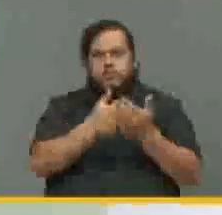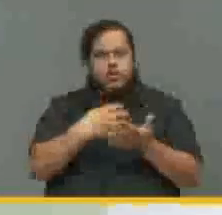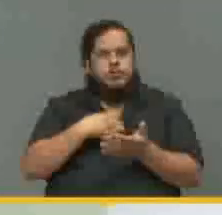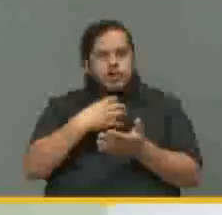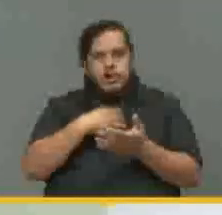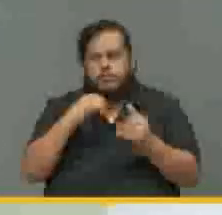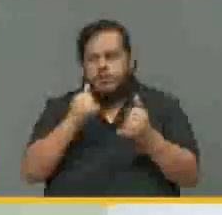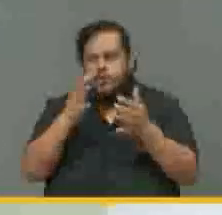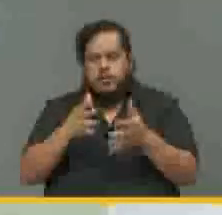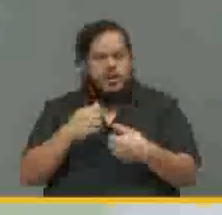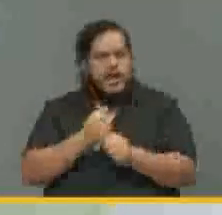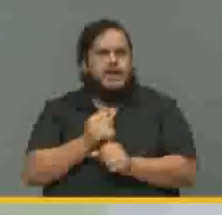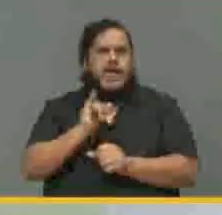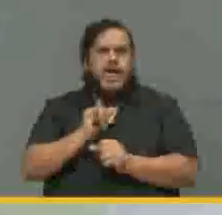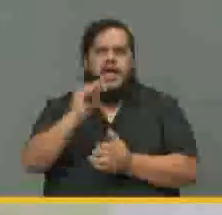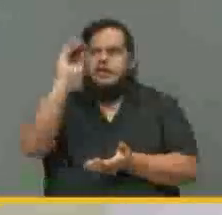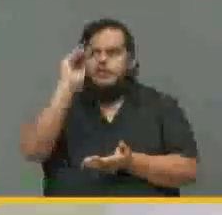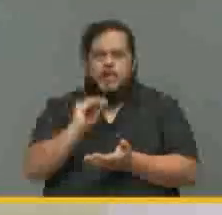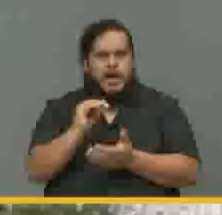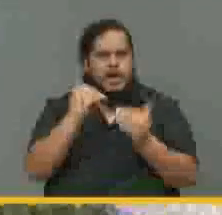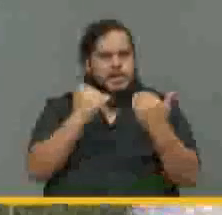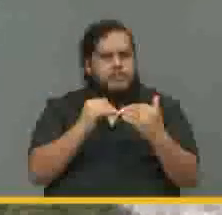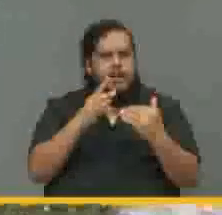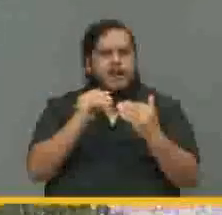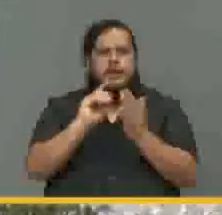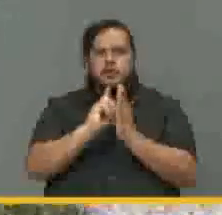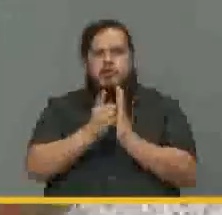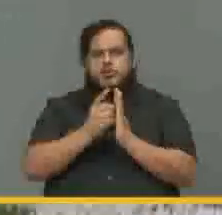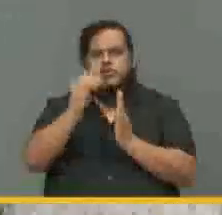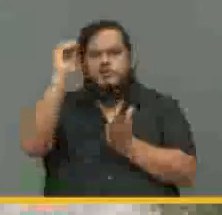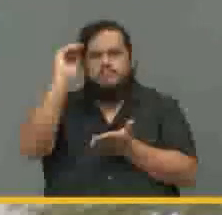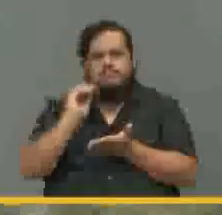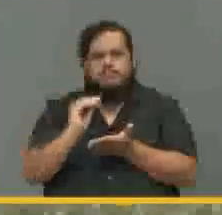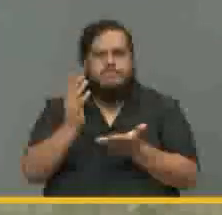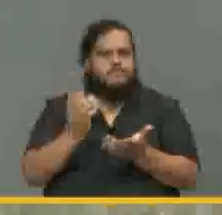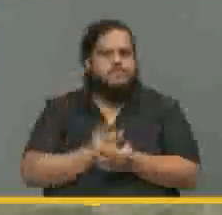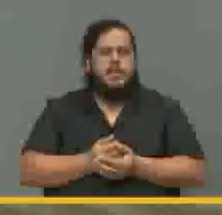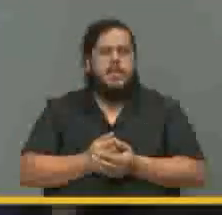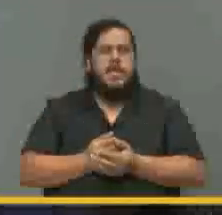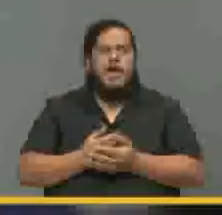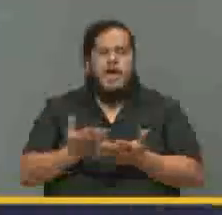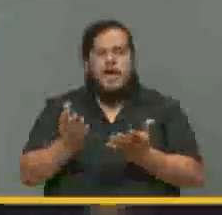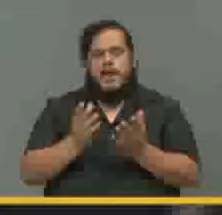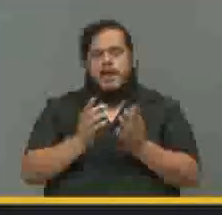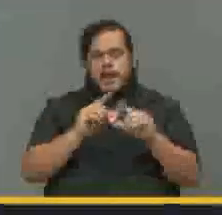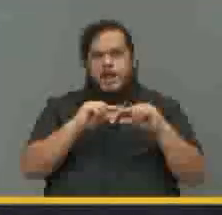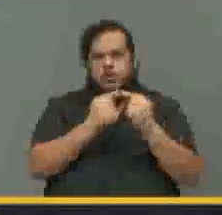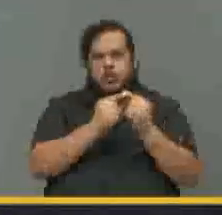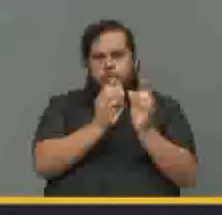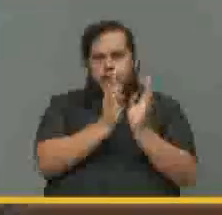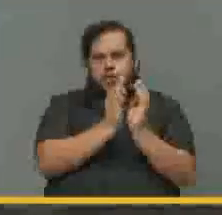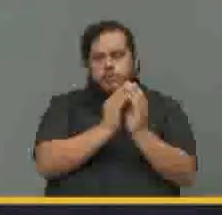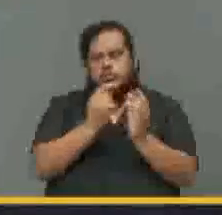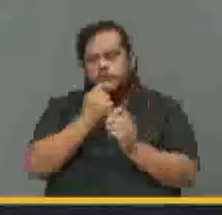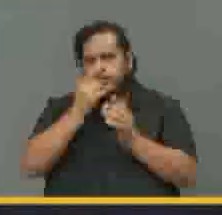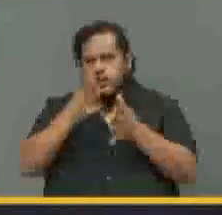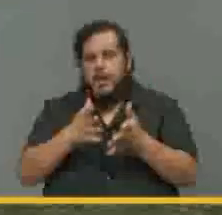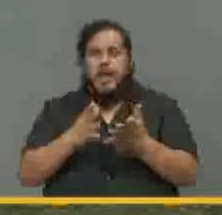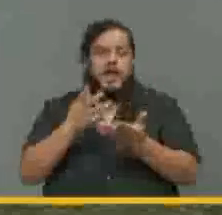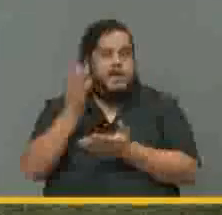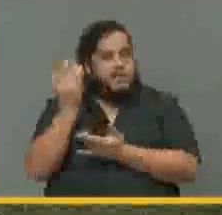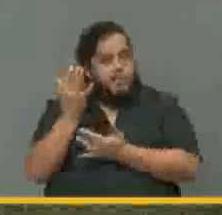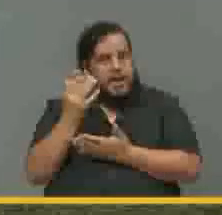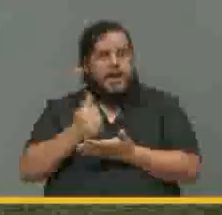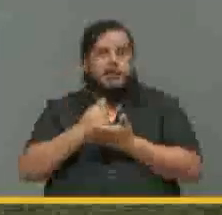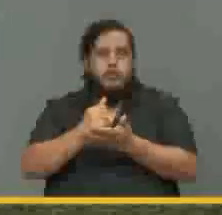jugadores hacen, eso también le viene a bajar el nivel y los minutos al ritmo del partido. En la comisión esperan que los jugadores ayuden a mejorar el ritmo de partido y